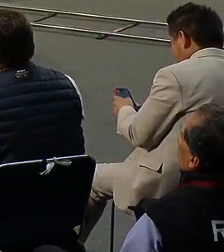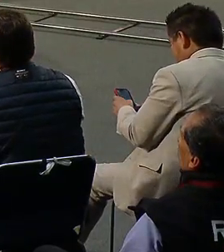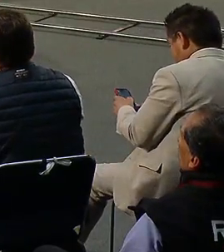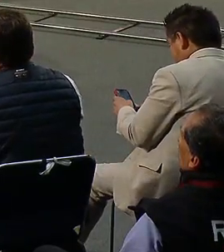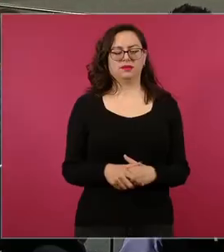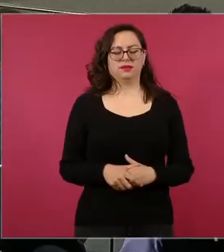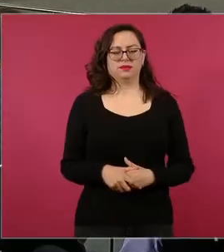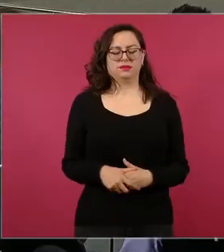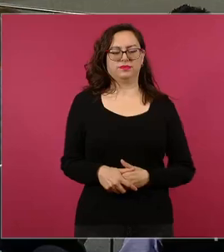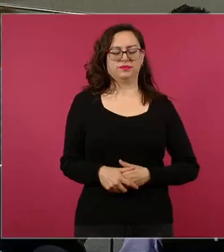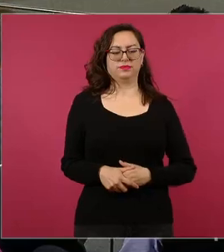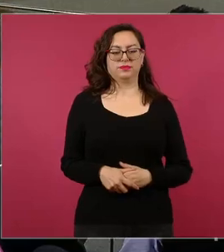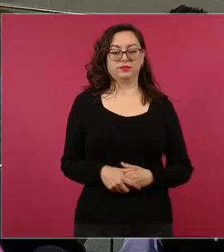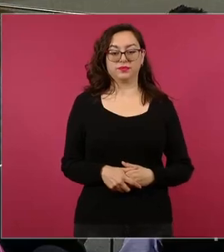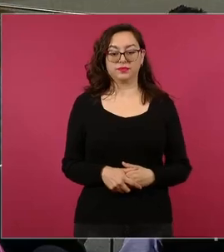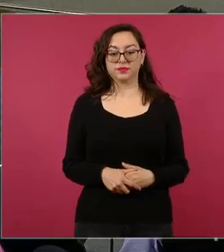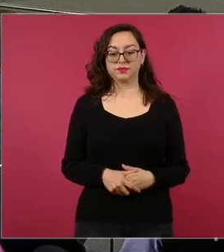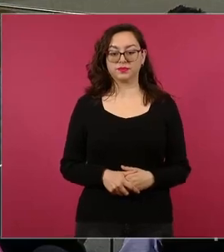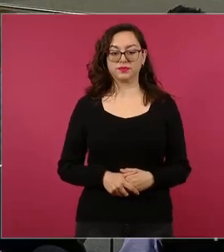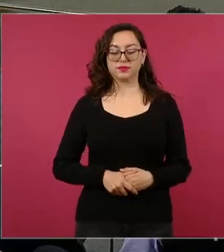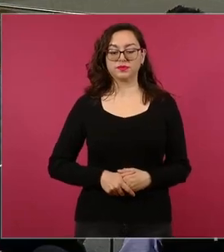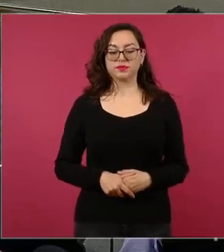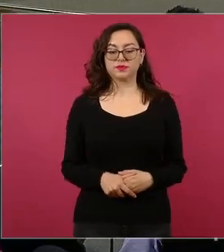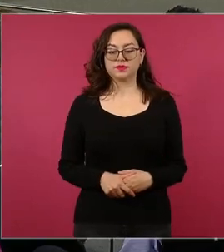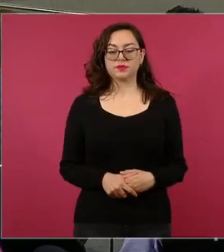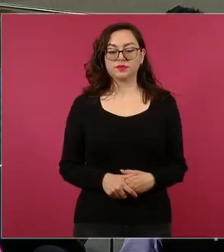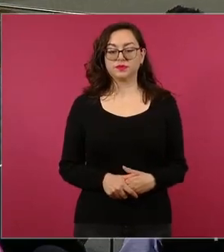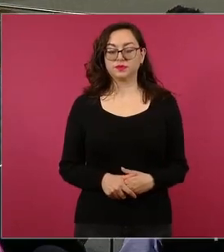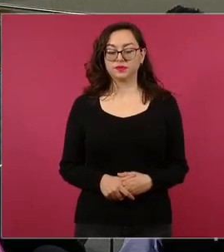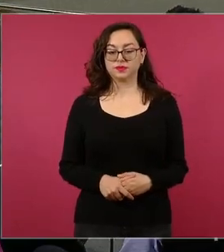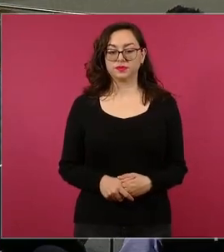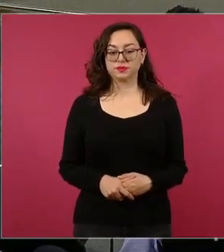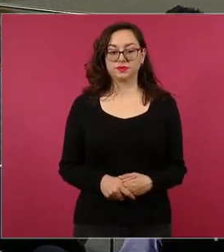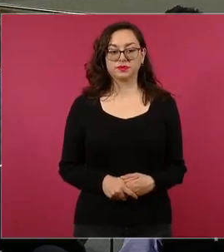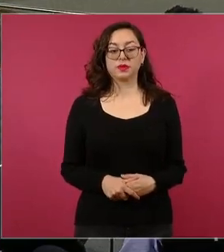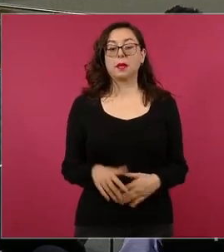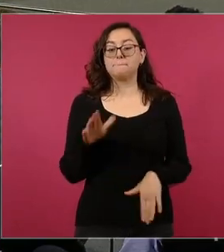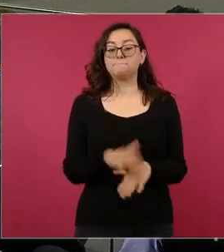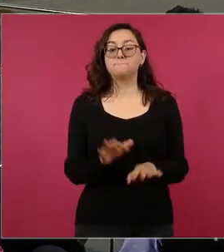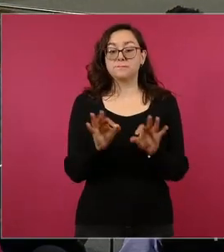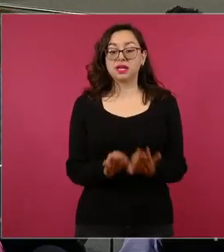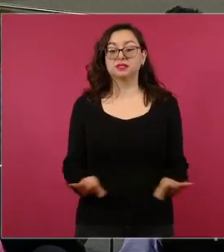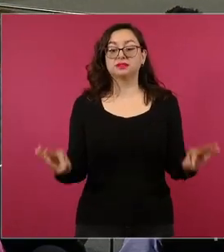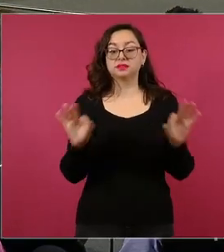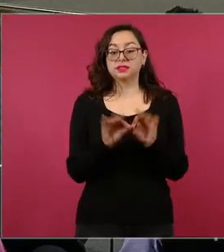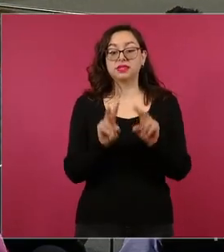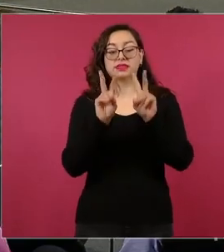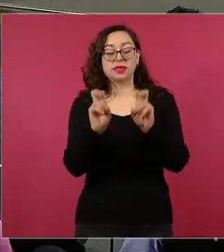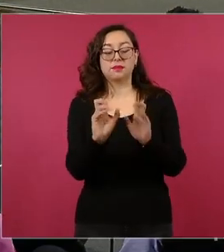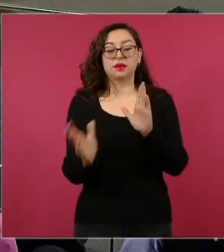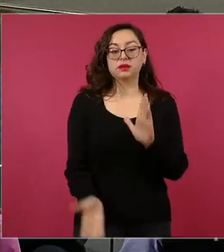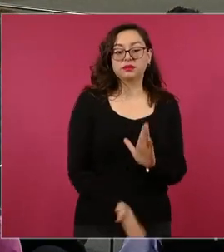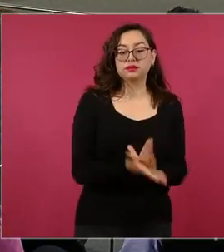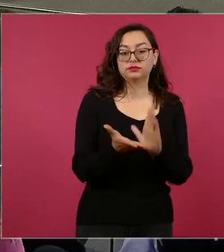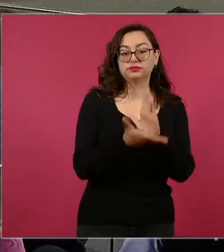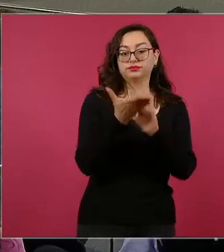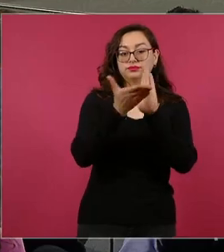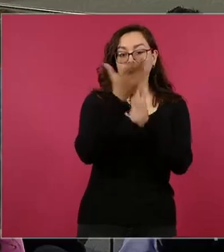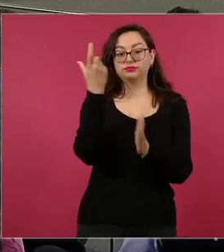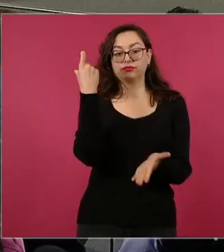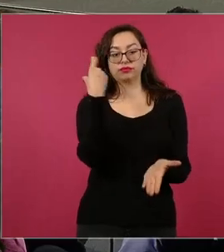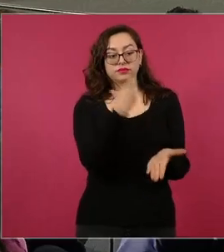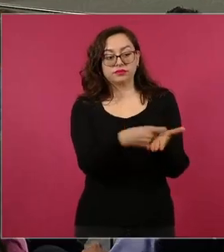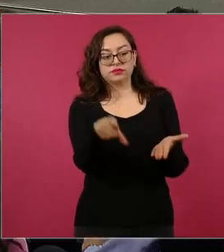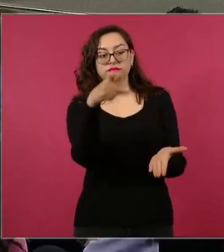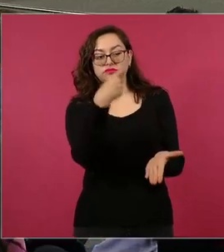Y lo más importante, lo que tiene que ver con obras y adquisiciones. Ayer una gran